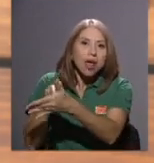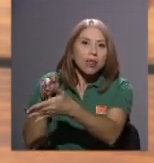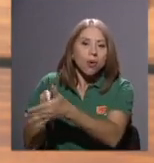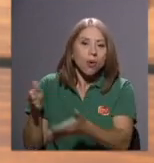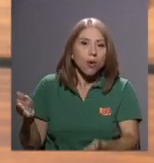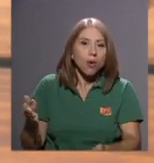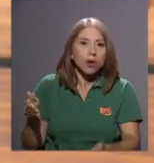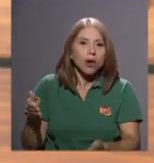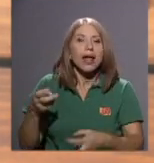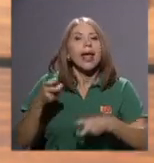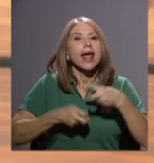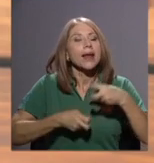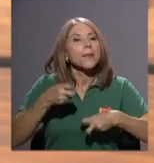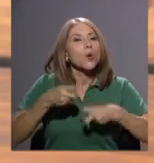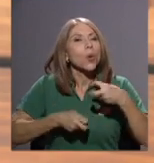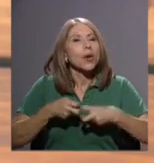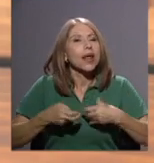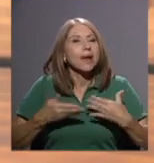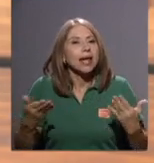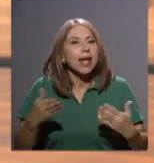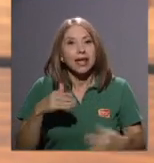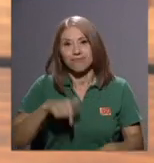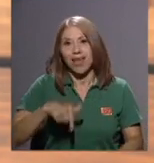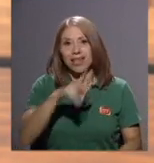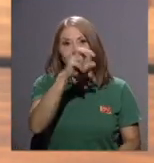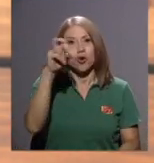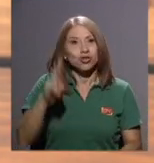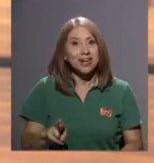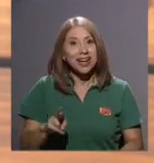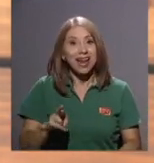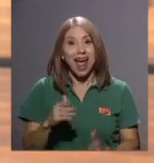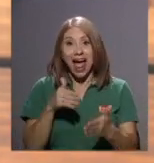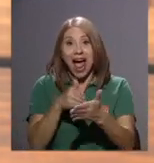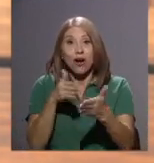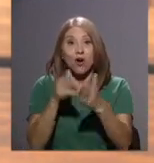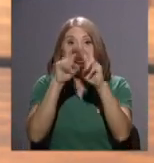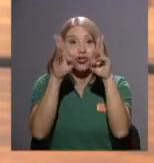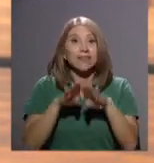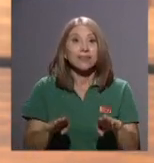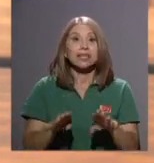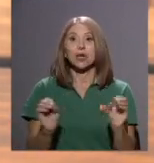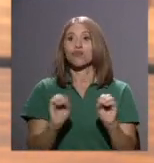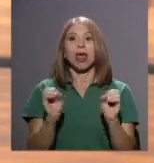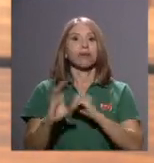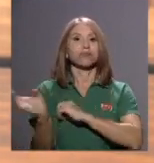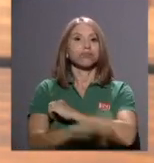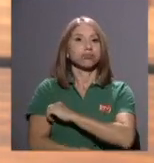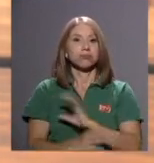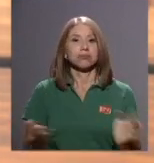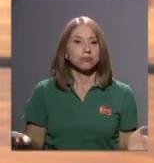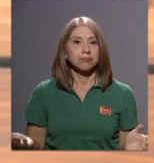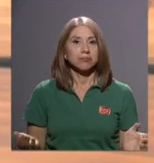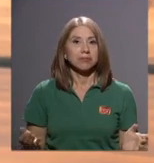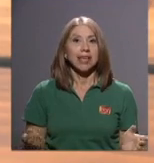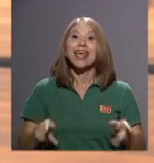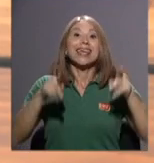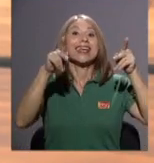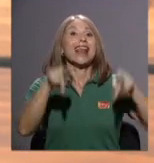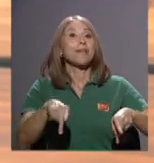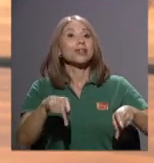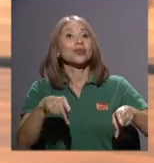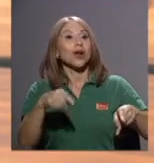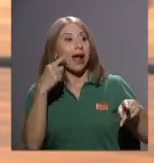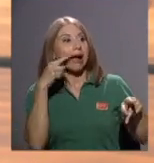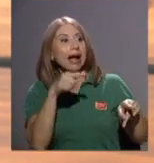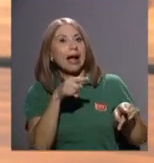El problema se da que en Costa Rica todavía el acoso cibernético no está tipificado. Y sí, quemarlo no es la vía para